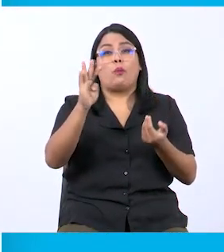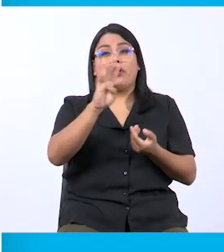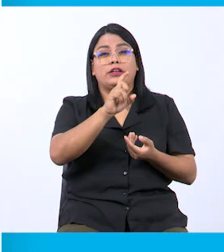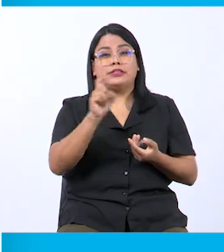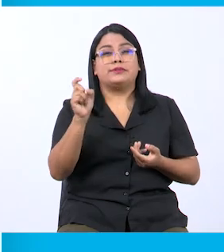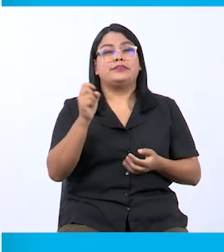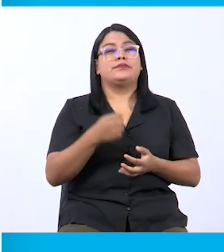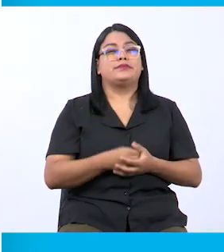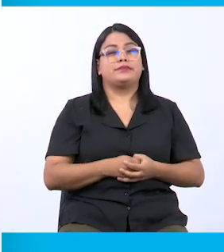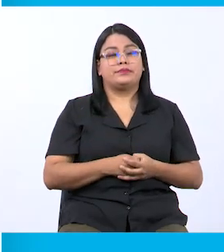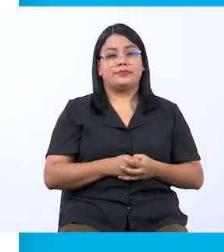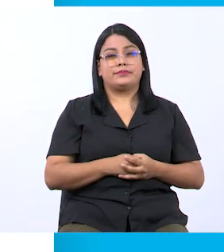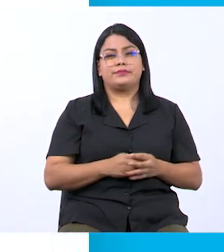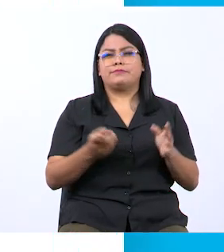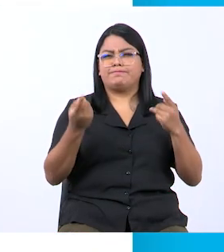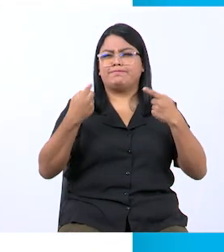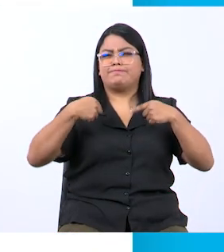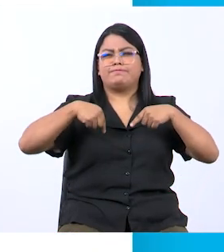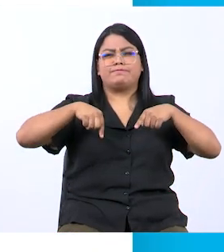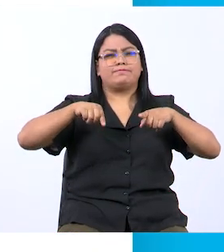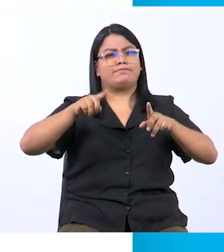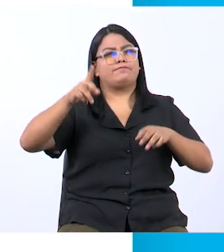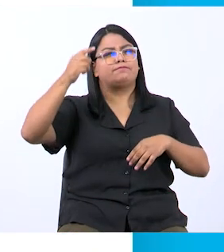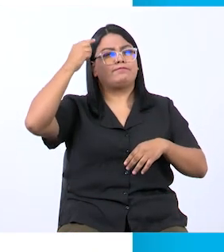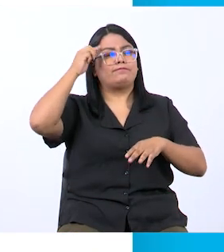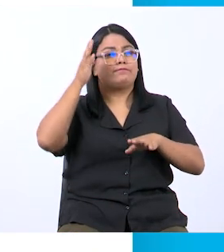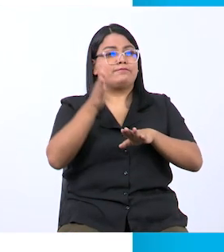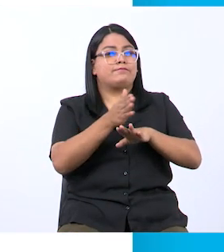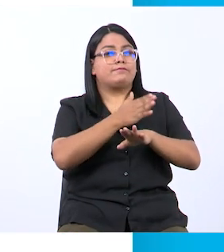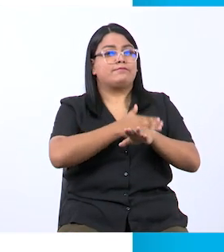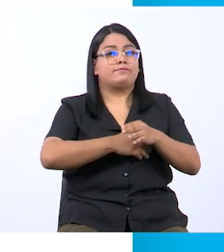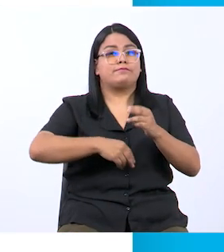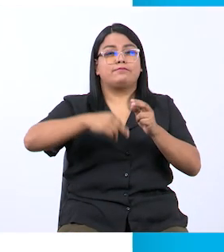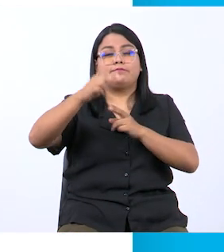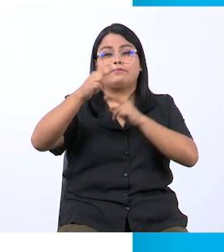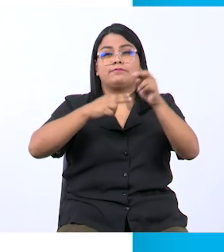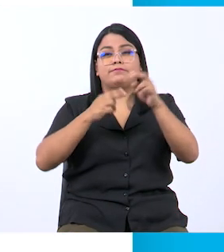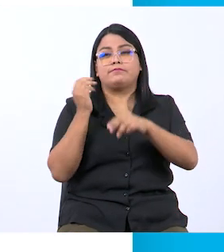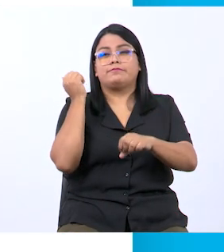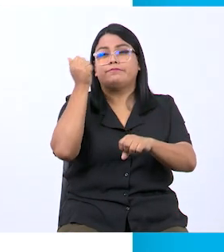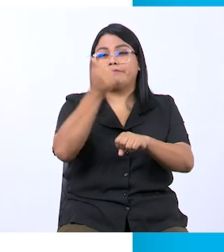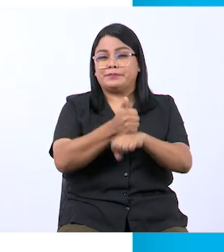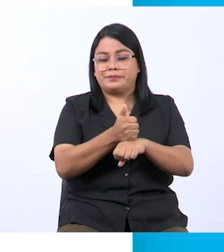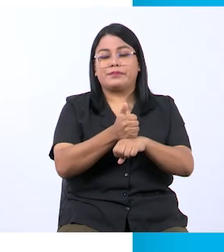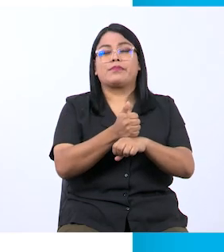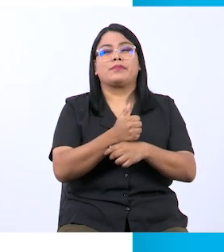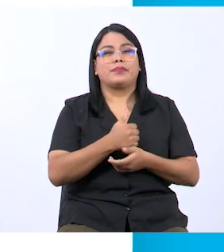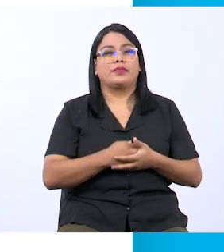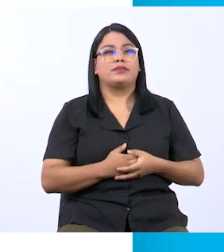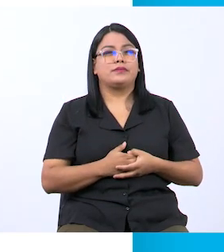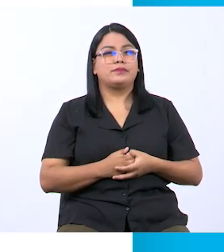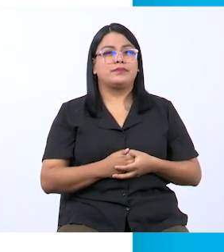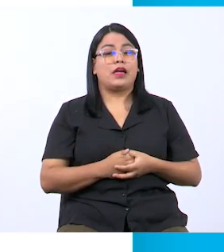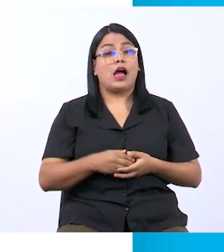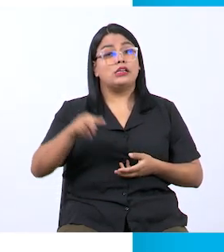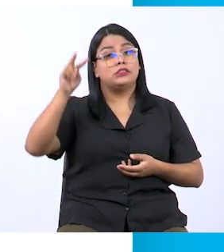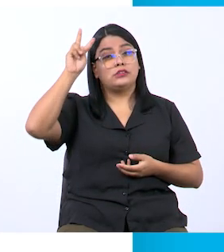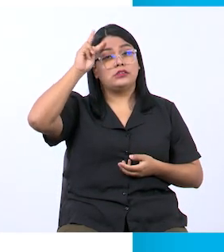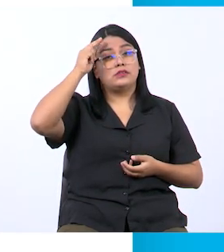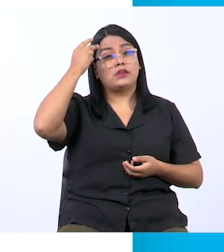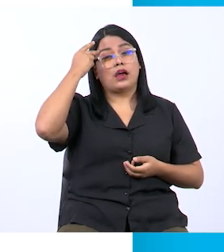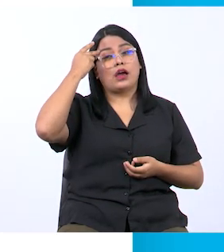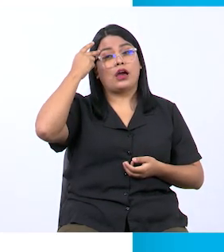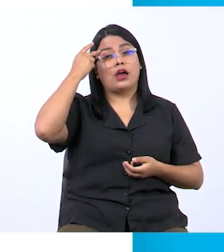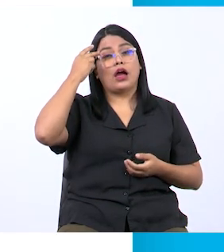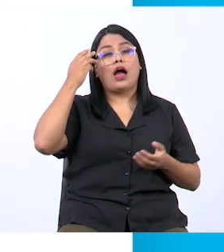en 4 semanas, siguiendo la secuencia de anticipación, construcción y consolidación, es